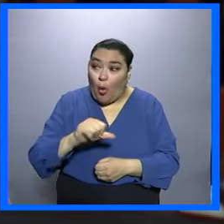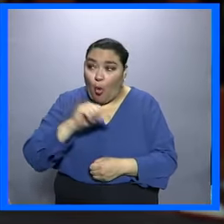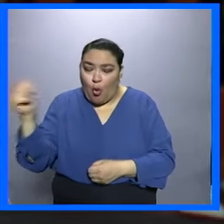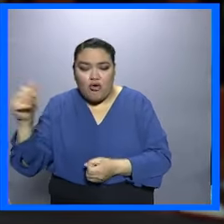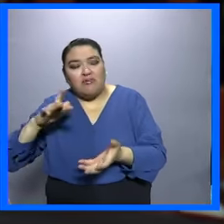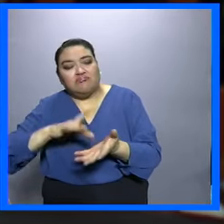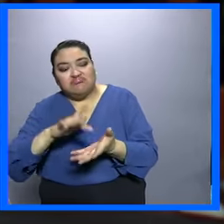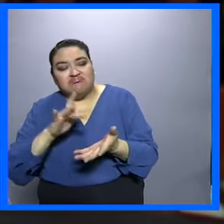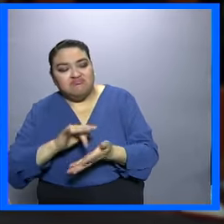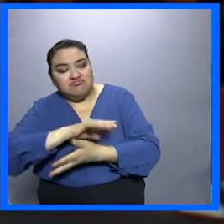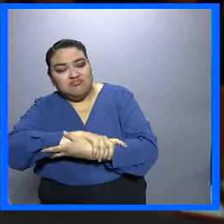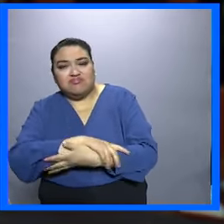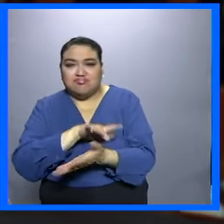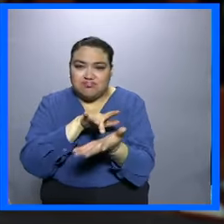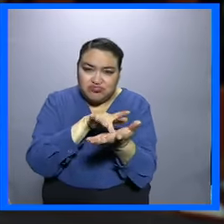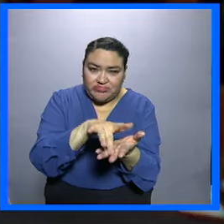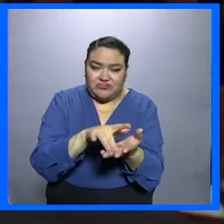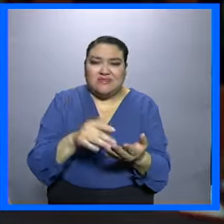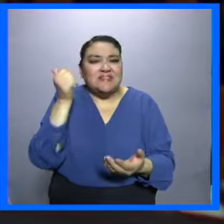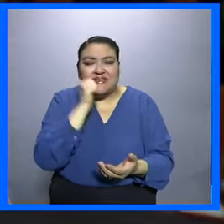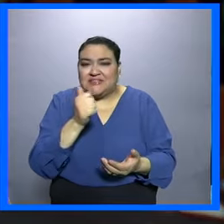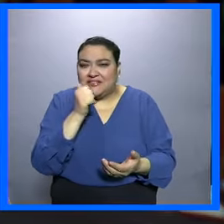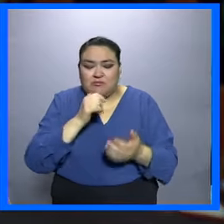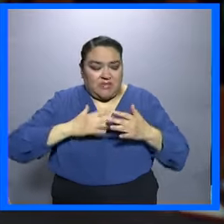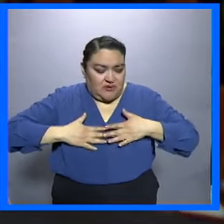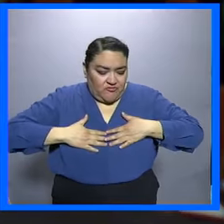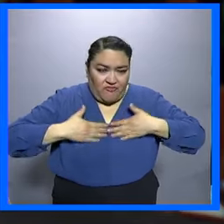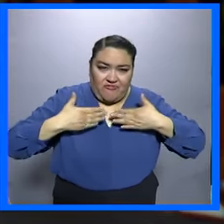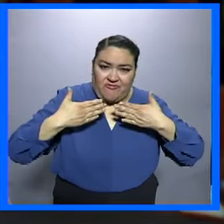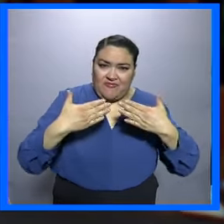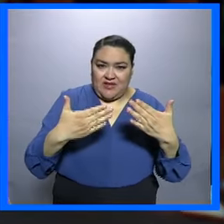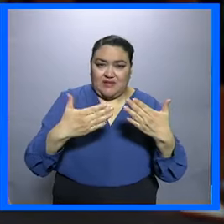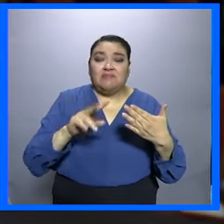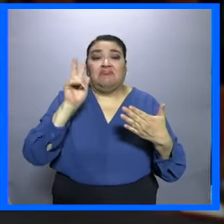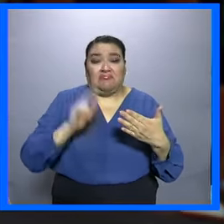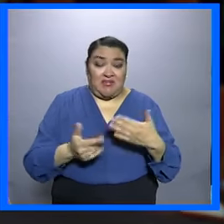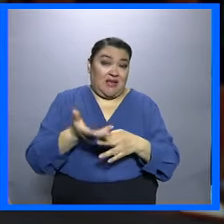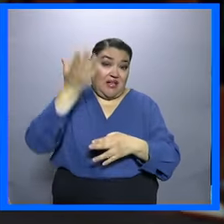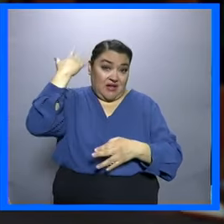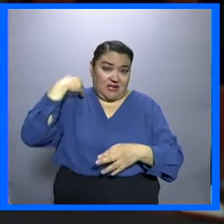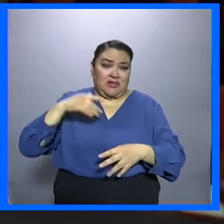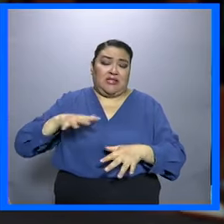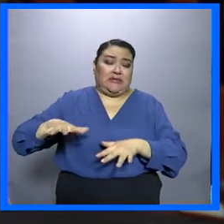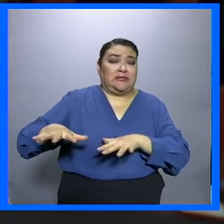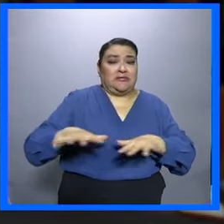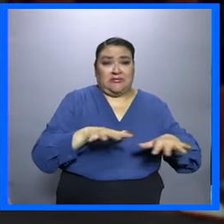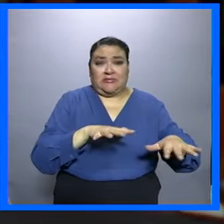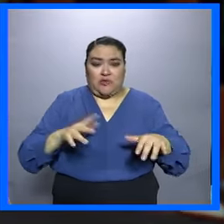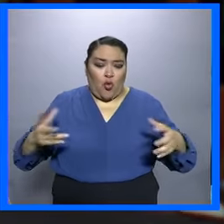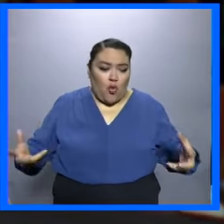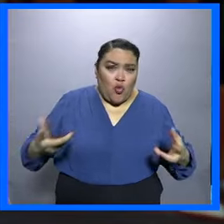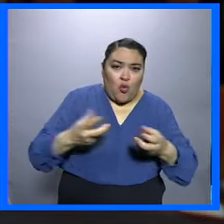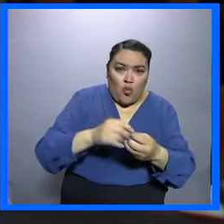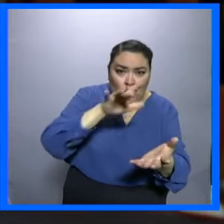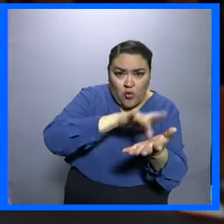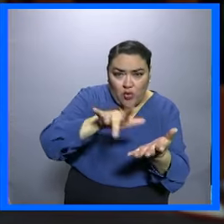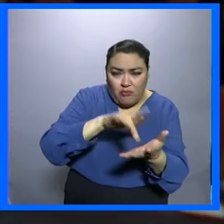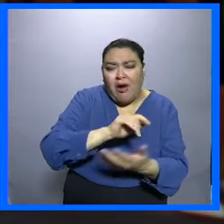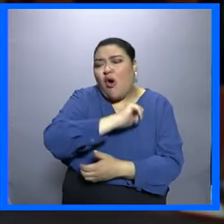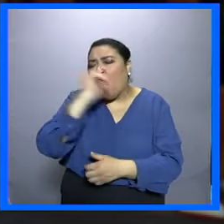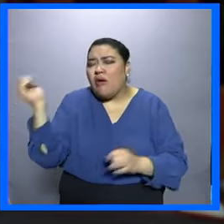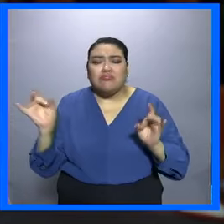nos acercamos y construimos esperanza. Nos hemos juntado cuando los sismos, nos hemos juntado en